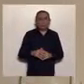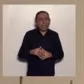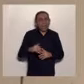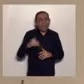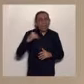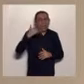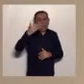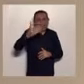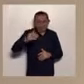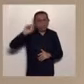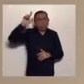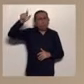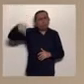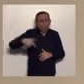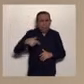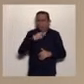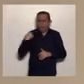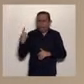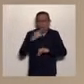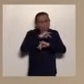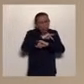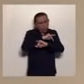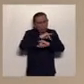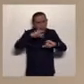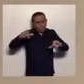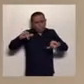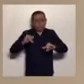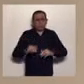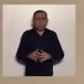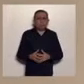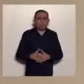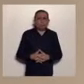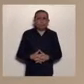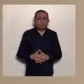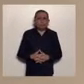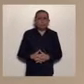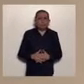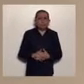resurrección hasta que vuelva.